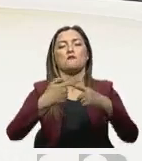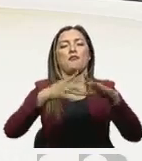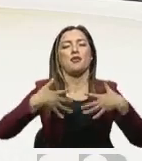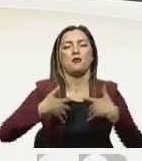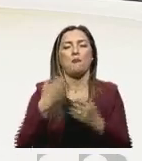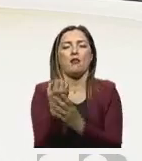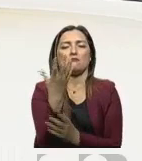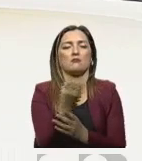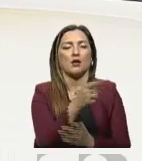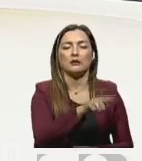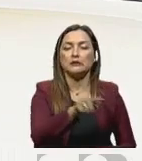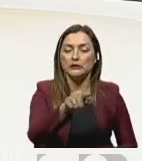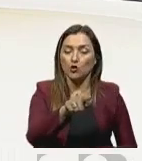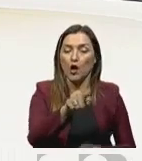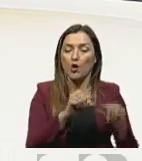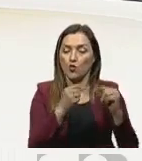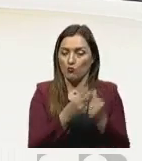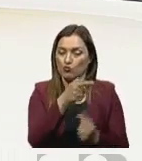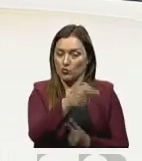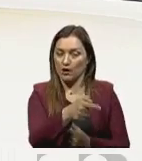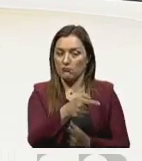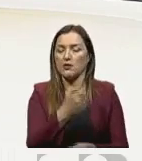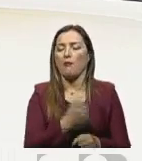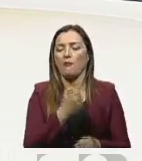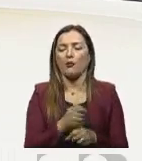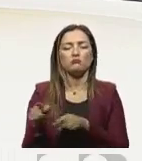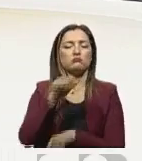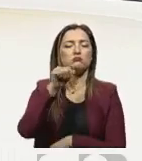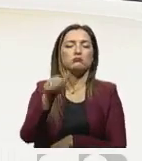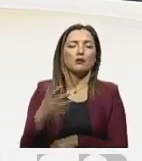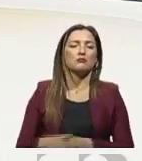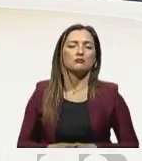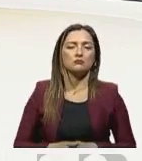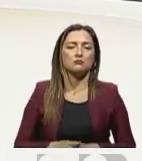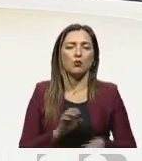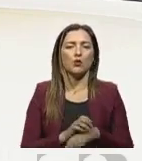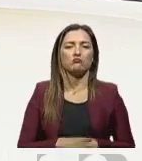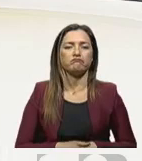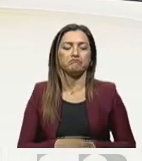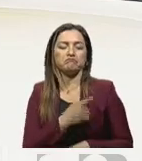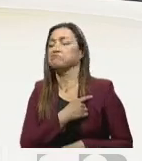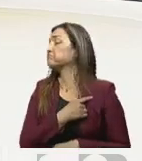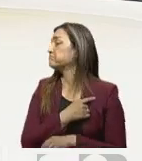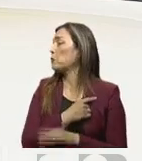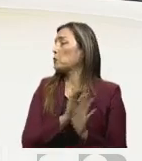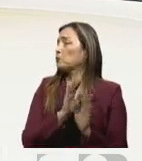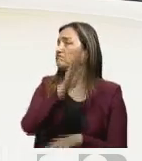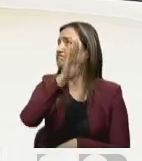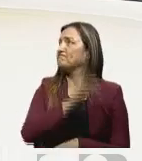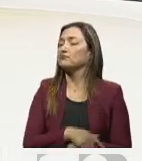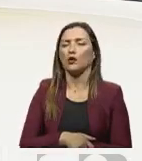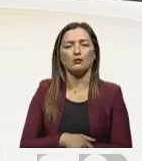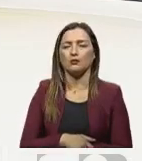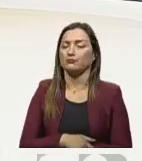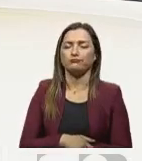biodiversidad hay trabajo por hacer no podemos darle la espalda al Ecuador porque